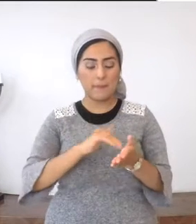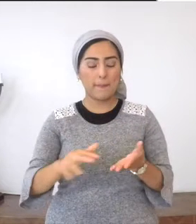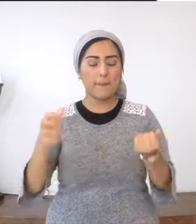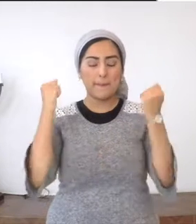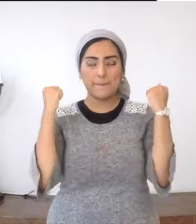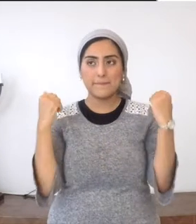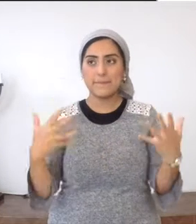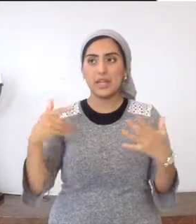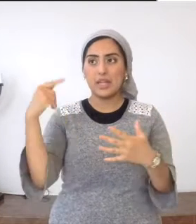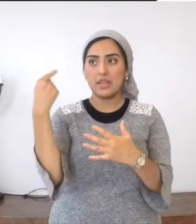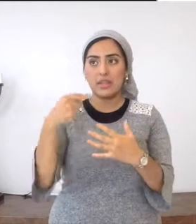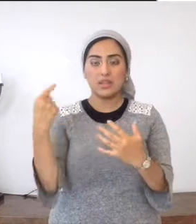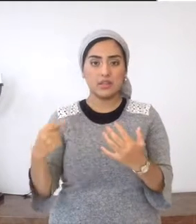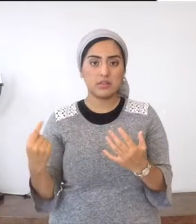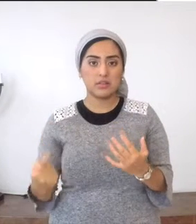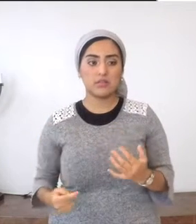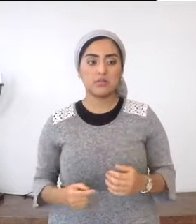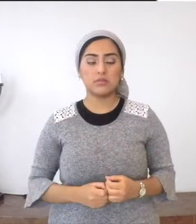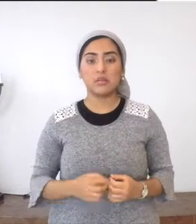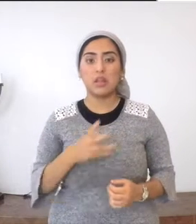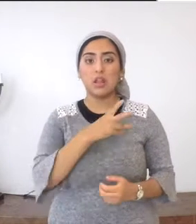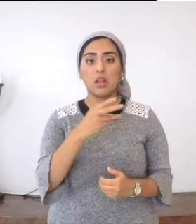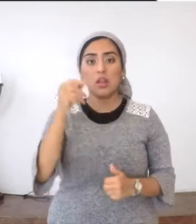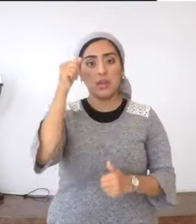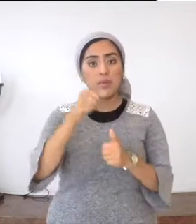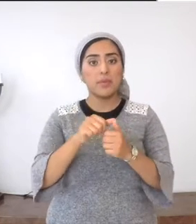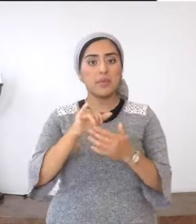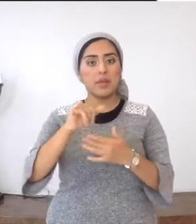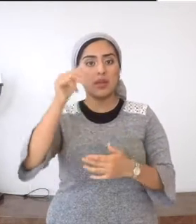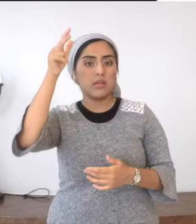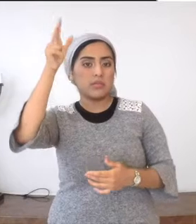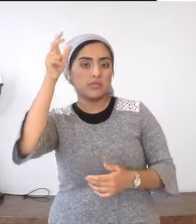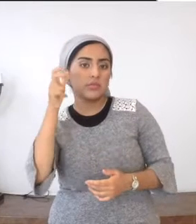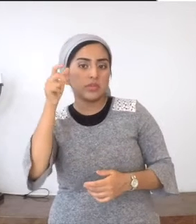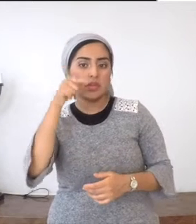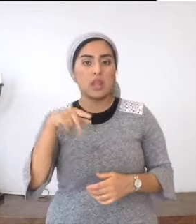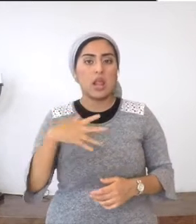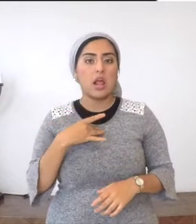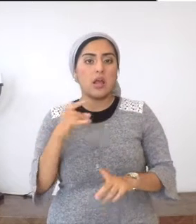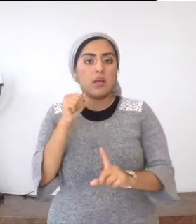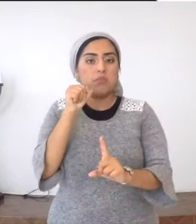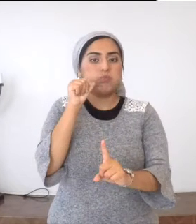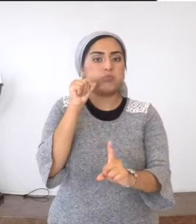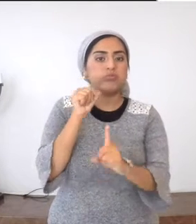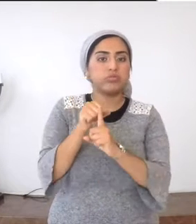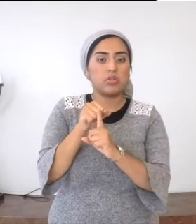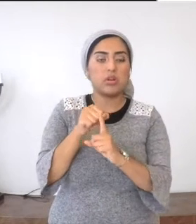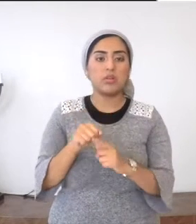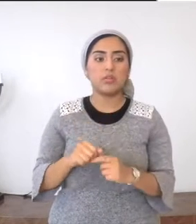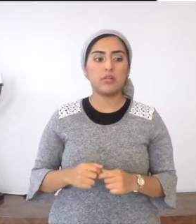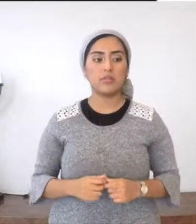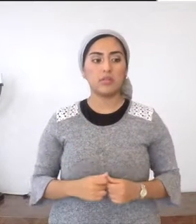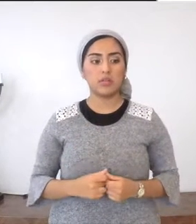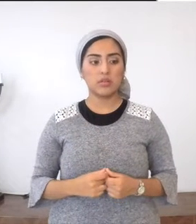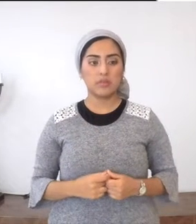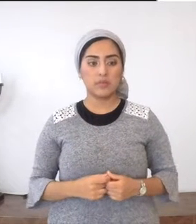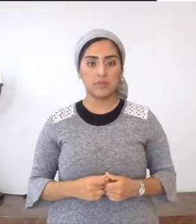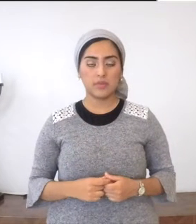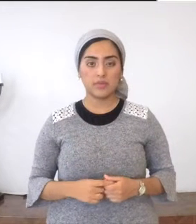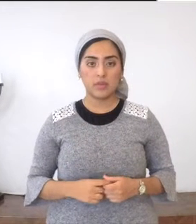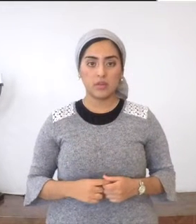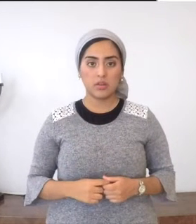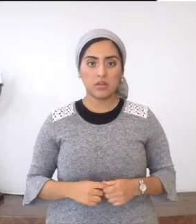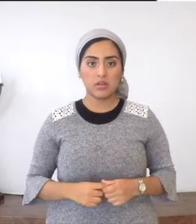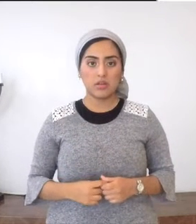El eterno Permite Muchas cosas Y recuerda Que el diablo Se disfraza Como ángel De luz